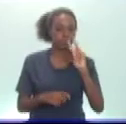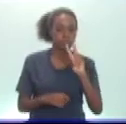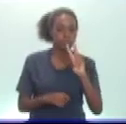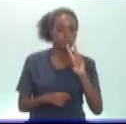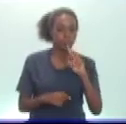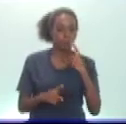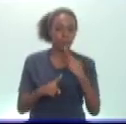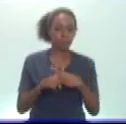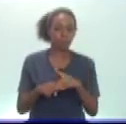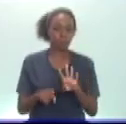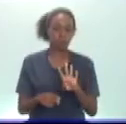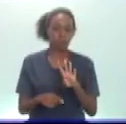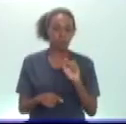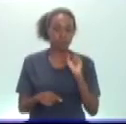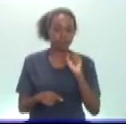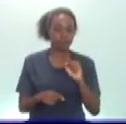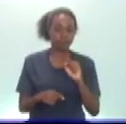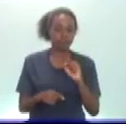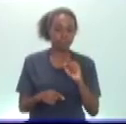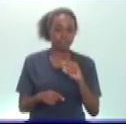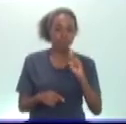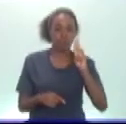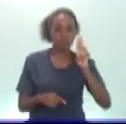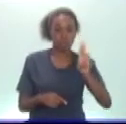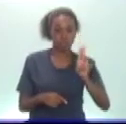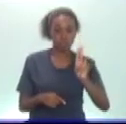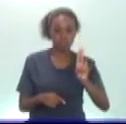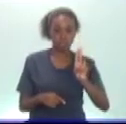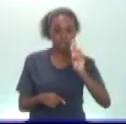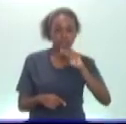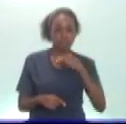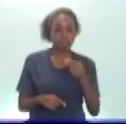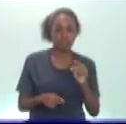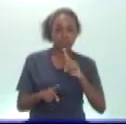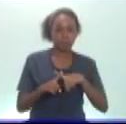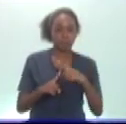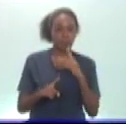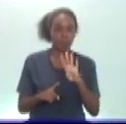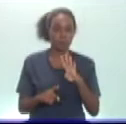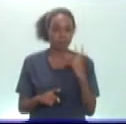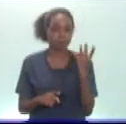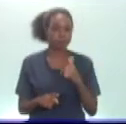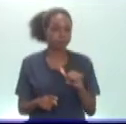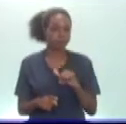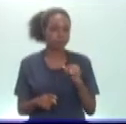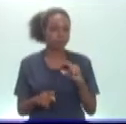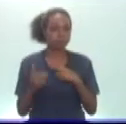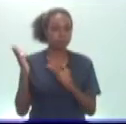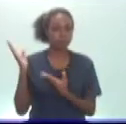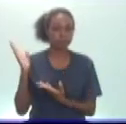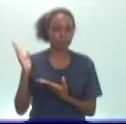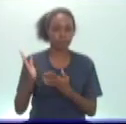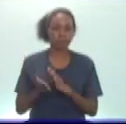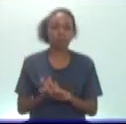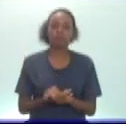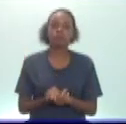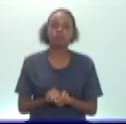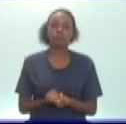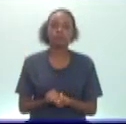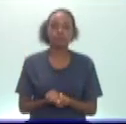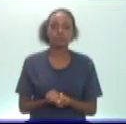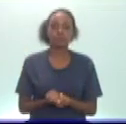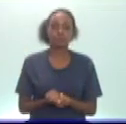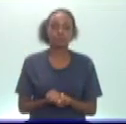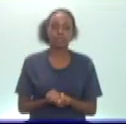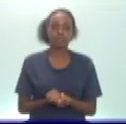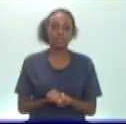por 4. En este caso multiplicamos por las unidades. 62 por 4 es igual a 248. Y bueno,